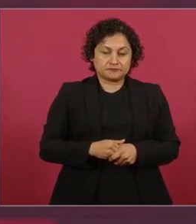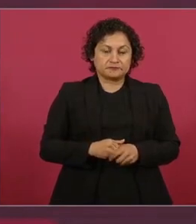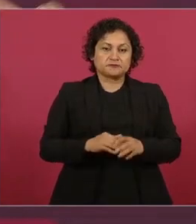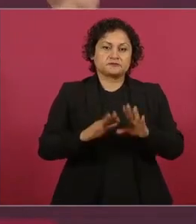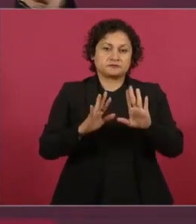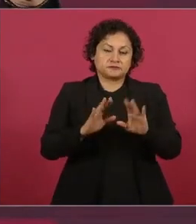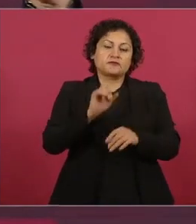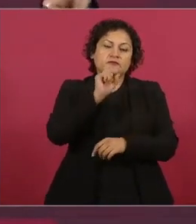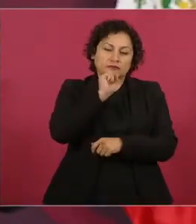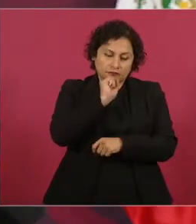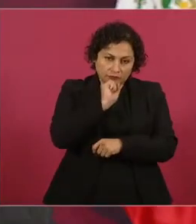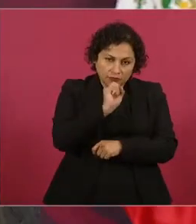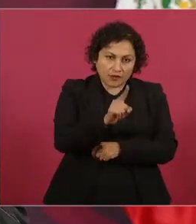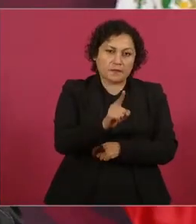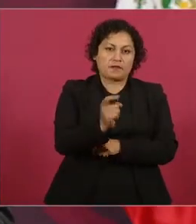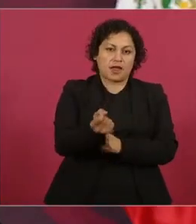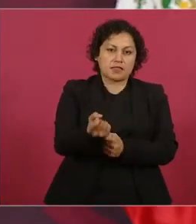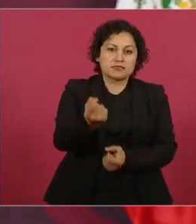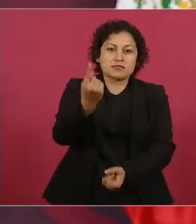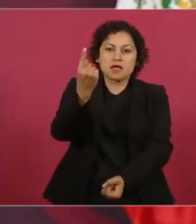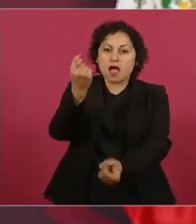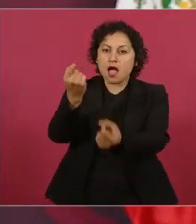círculos, ¿no?